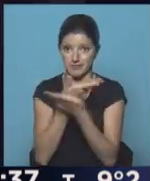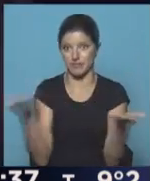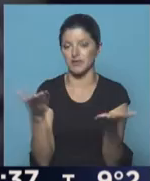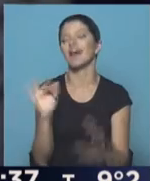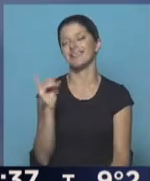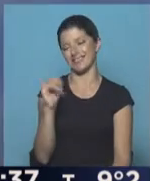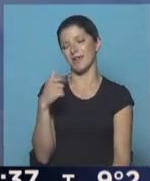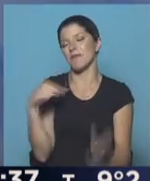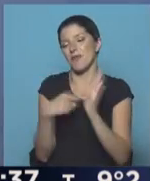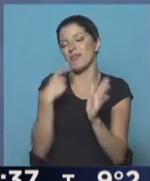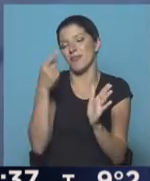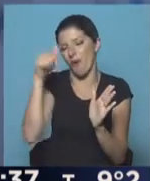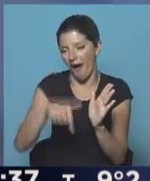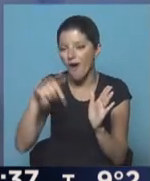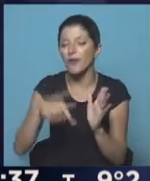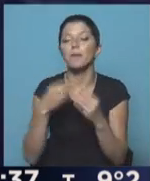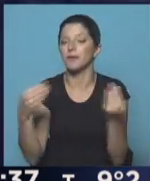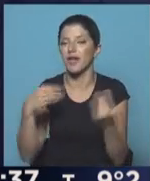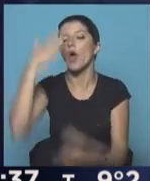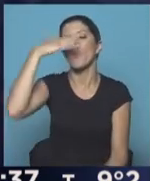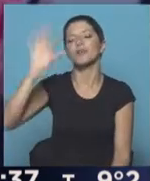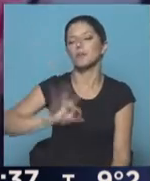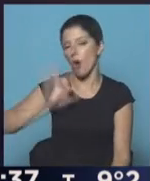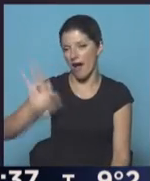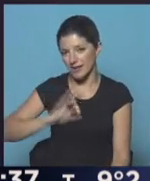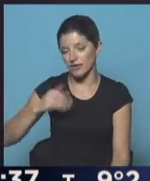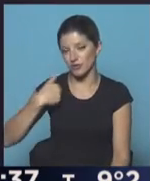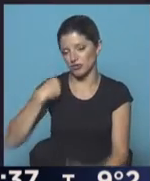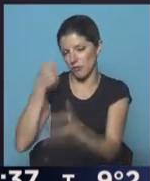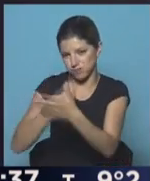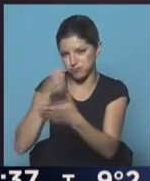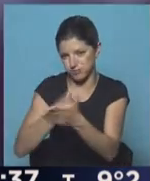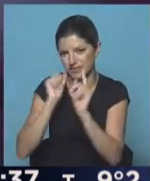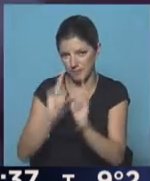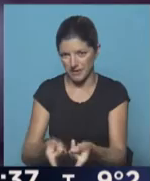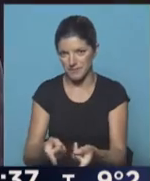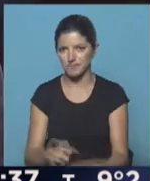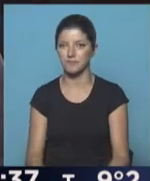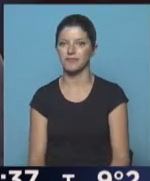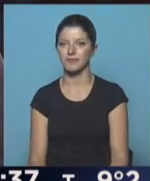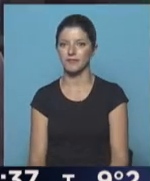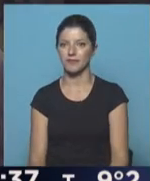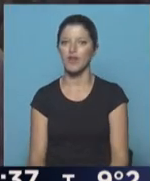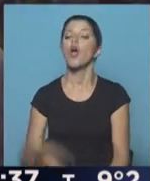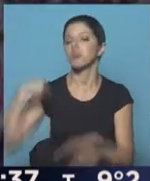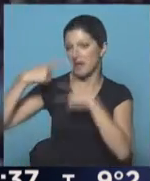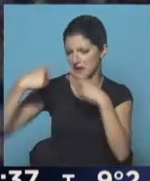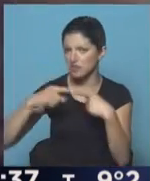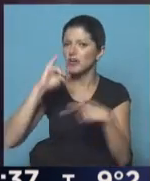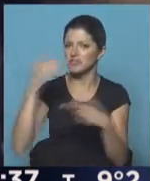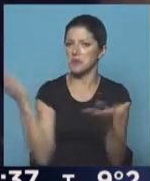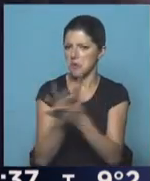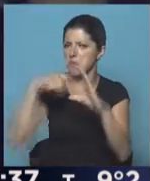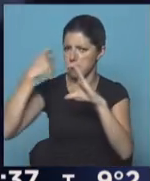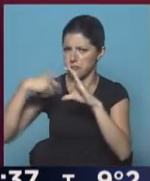ahora nosotros en el sentido de los últimos años que nos una vez grabación produjo tenemos que por eso